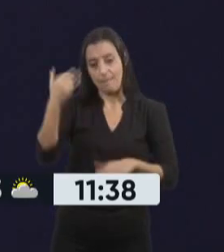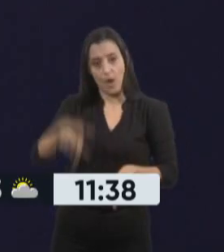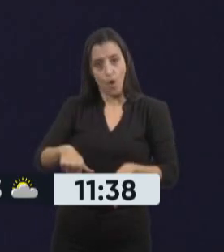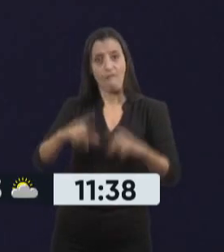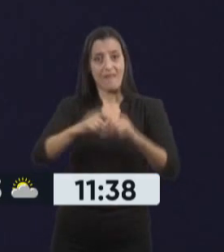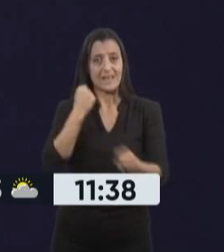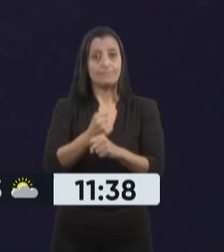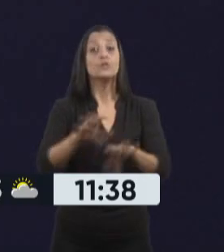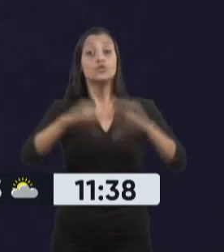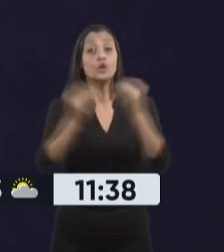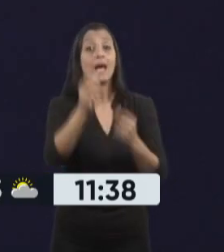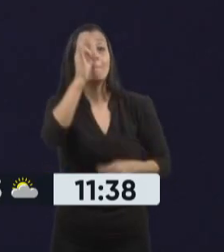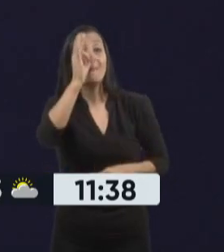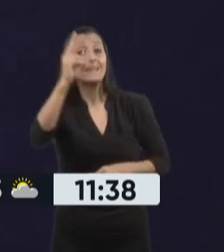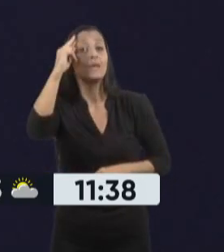cuenta con